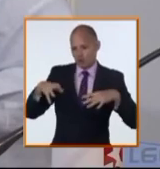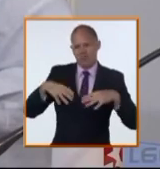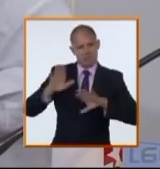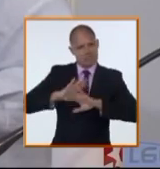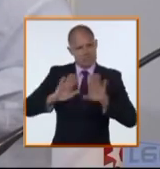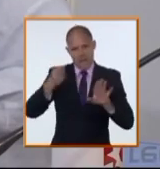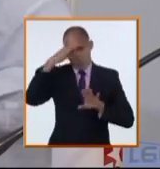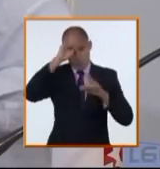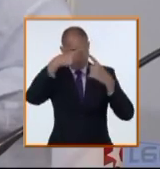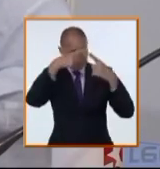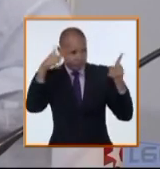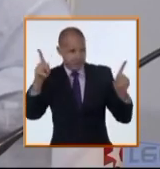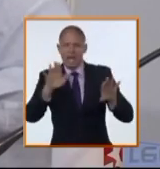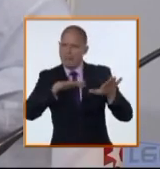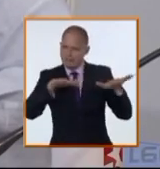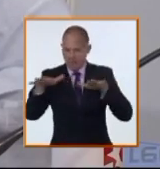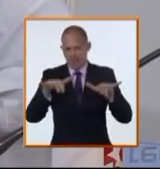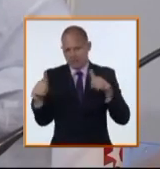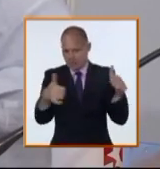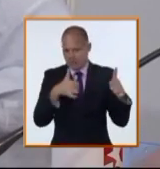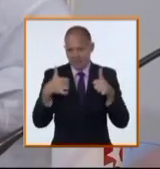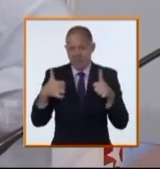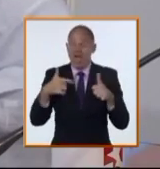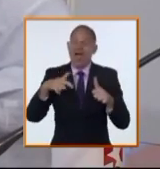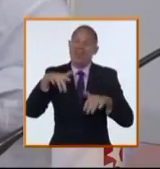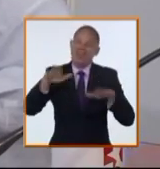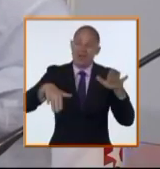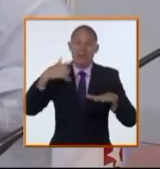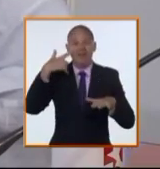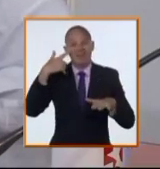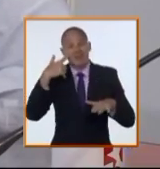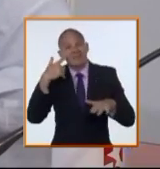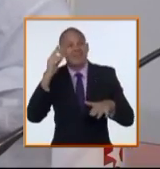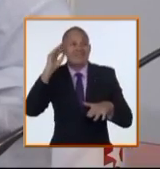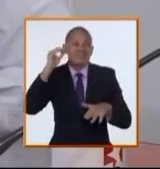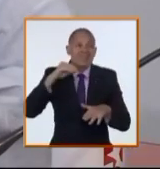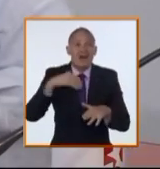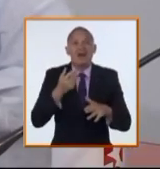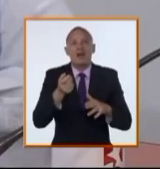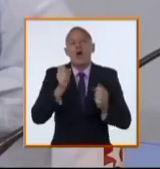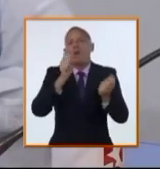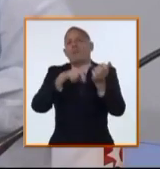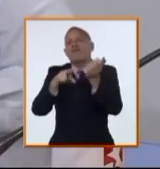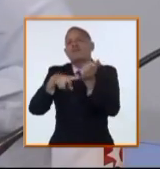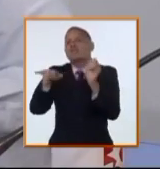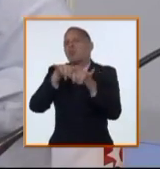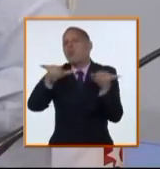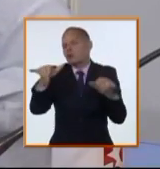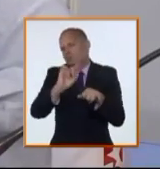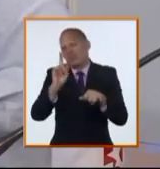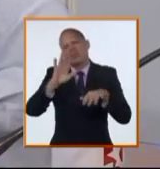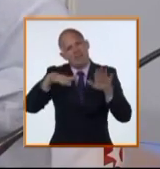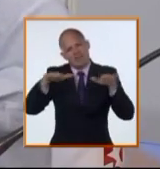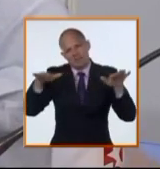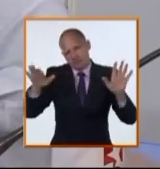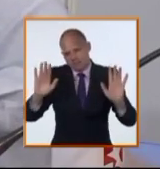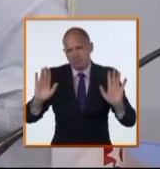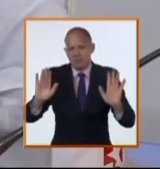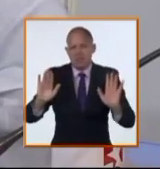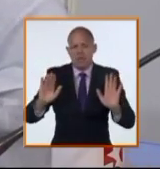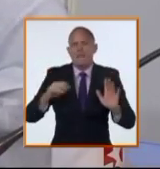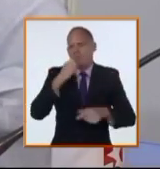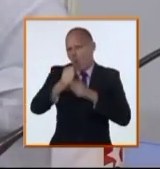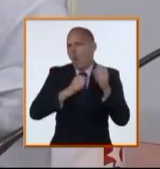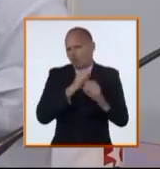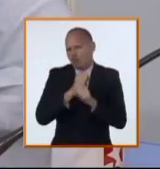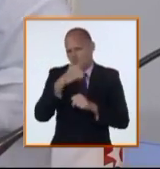Aunque el nivel de despliegue varía en función de las características de cada entidad y de lo que Hasta ahora ha sido una prioridad de trabajo en